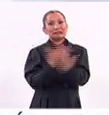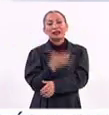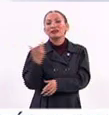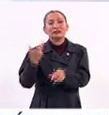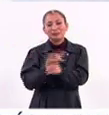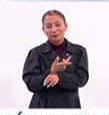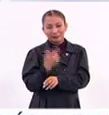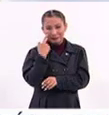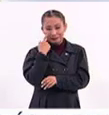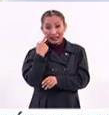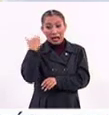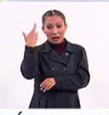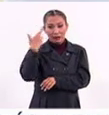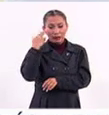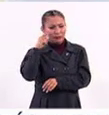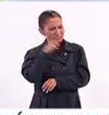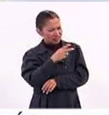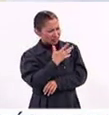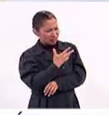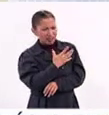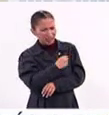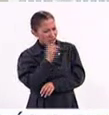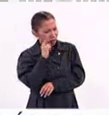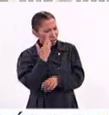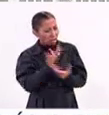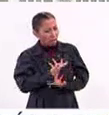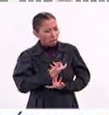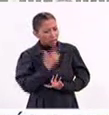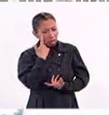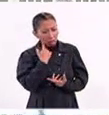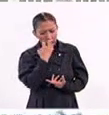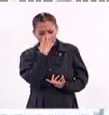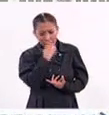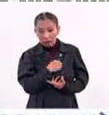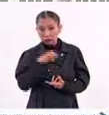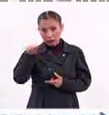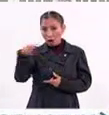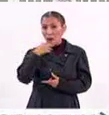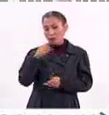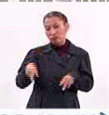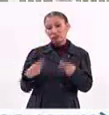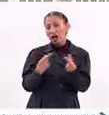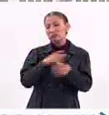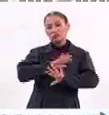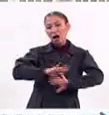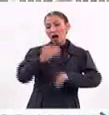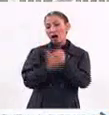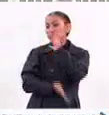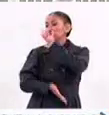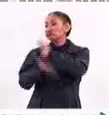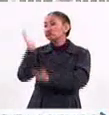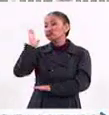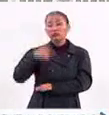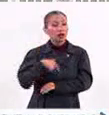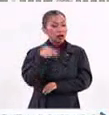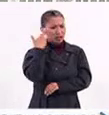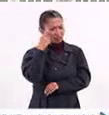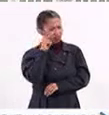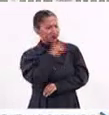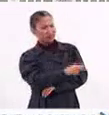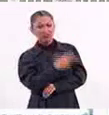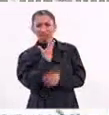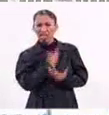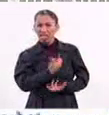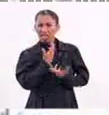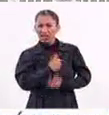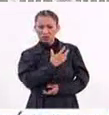¿qué pasa? Pues el rey ve que su hija empieza a deprimirse, él termina de vender sus chiles y desaparece. Entonces el rey ve que se empieza